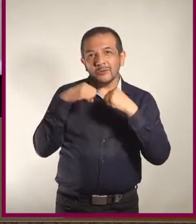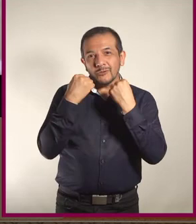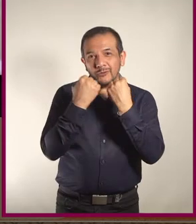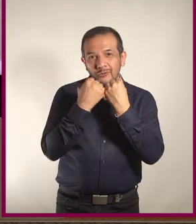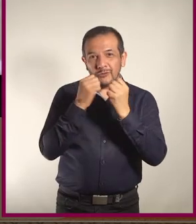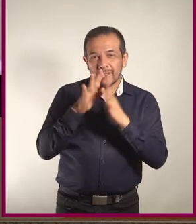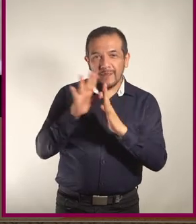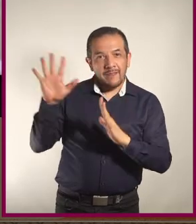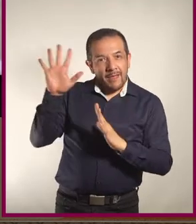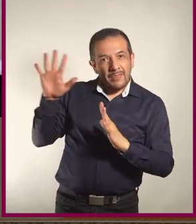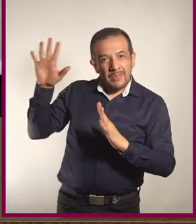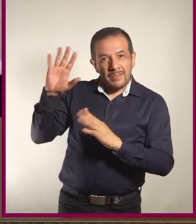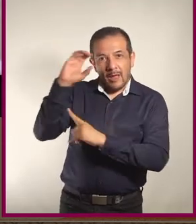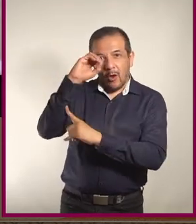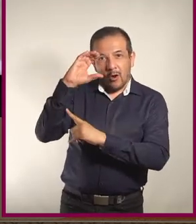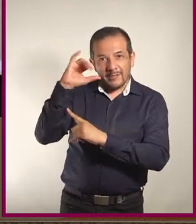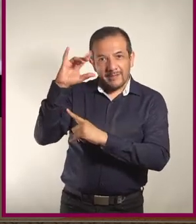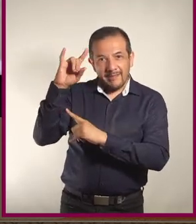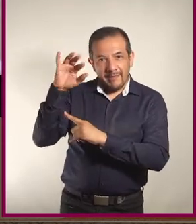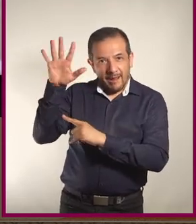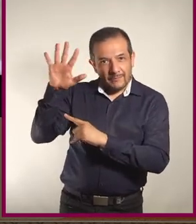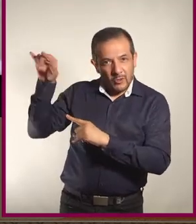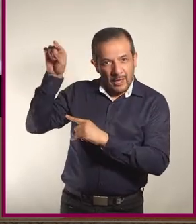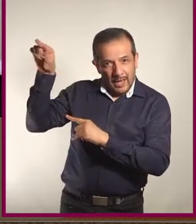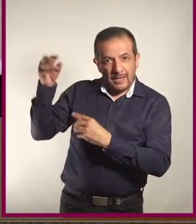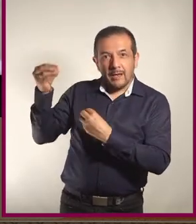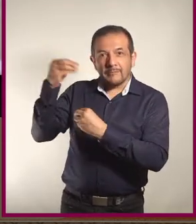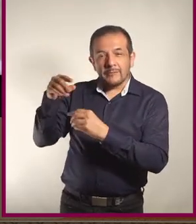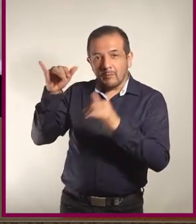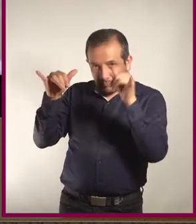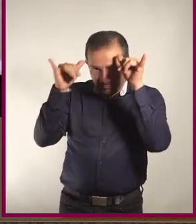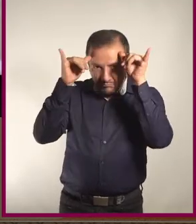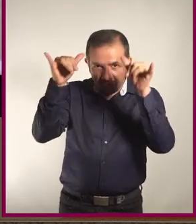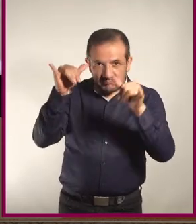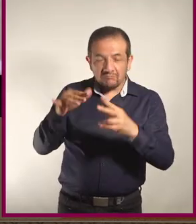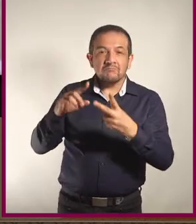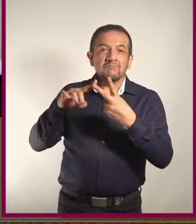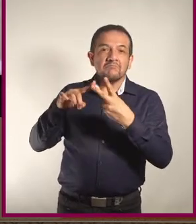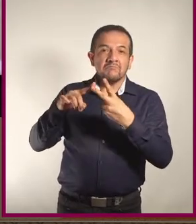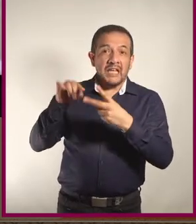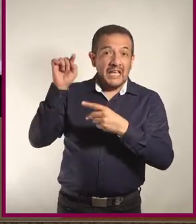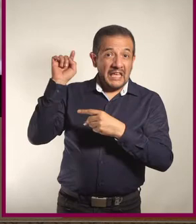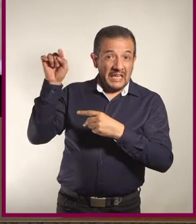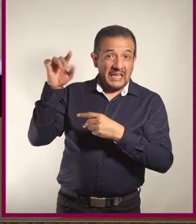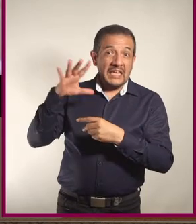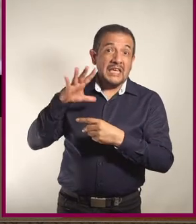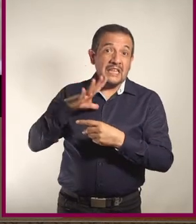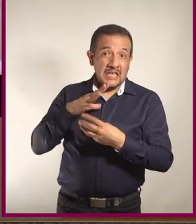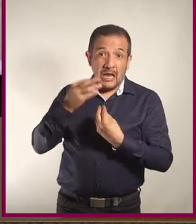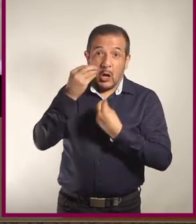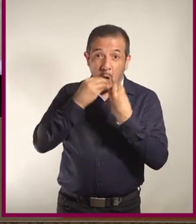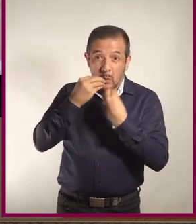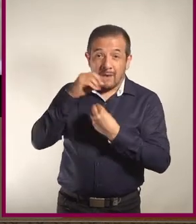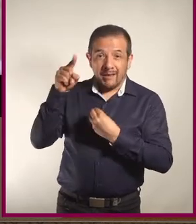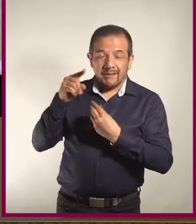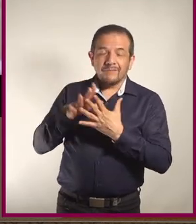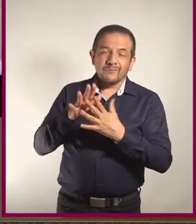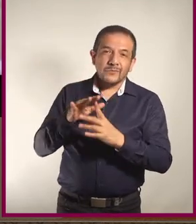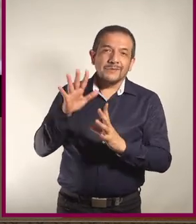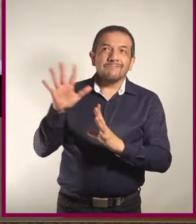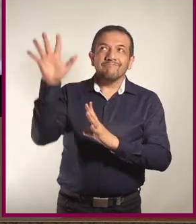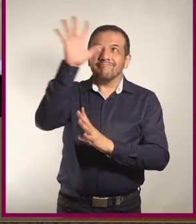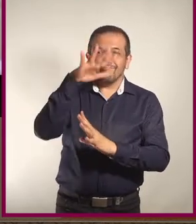en la sociedad occidental, pues el estar produciendo bovinos, tiene una gran consecuencia para el